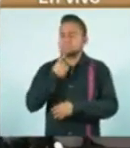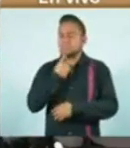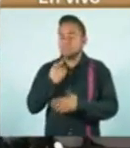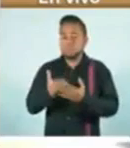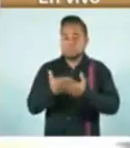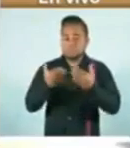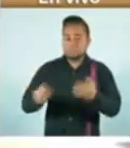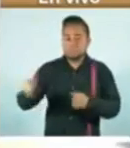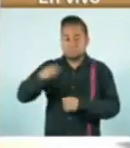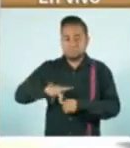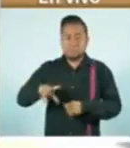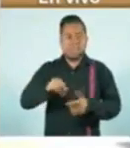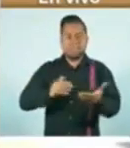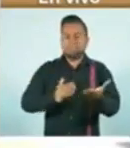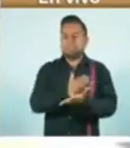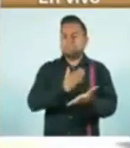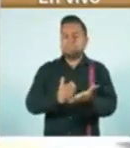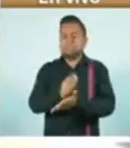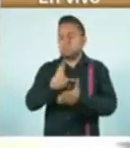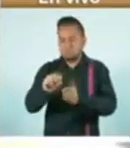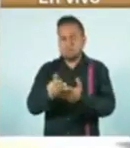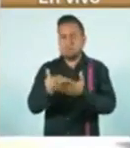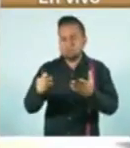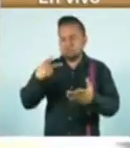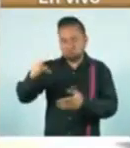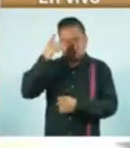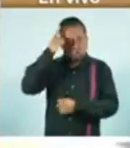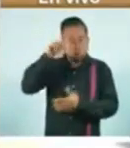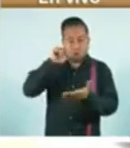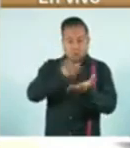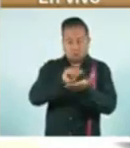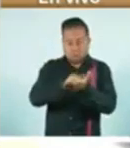ya no van a ser invasores, van a ser dueños de